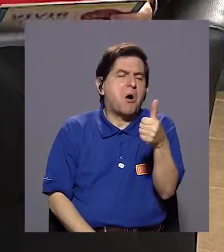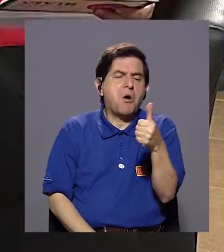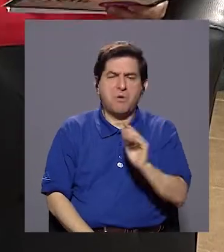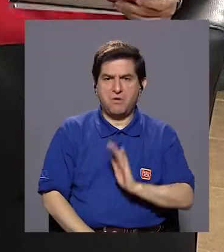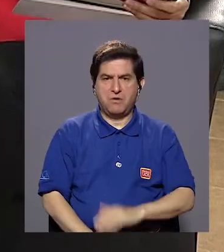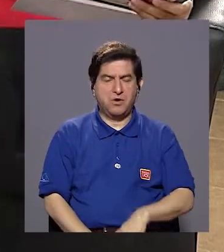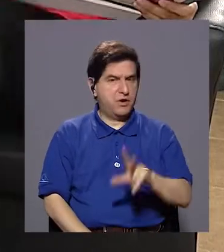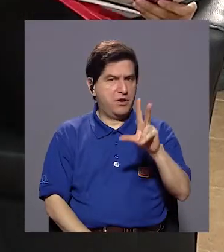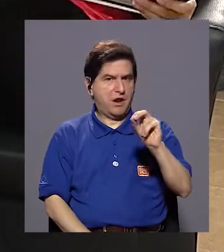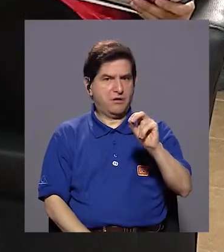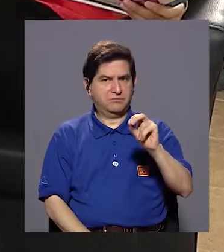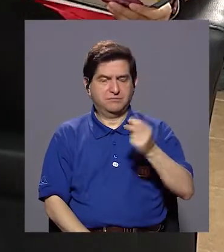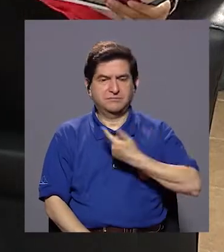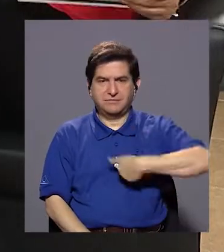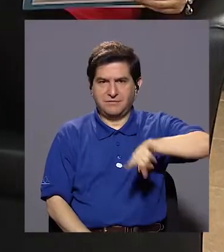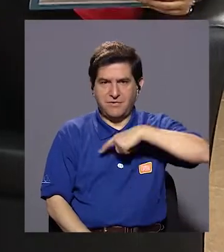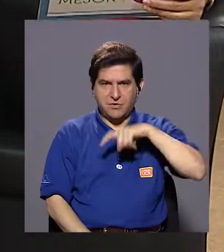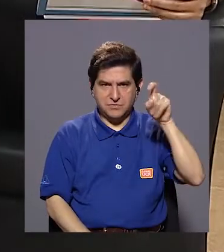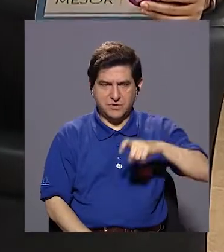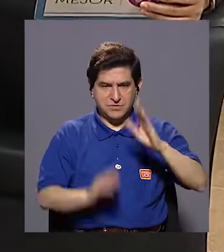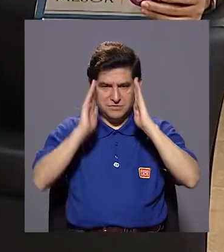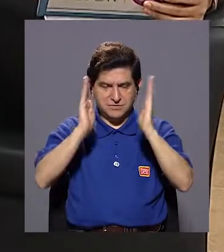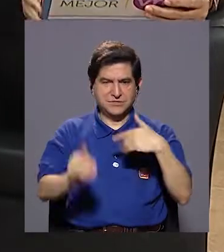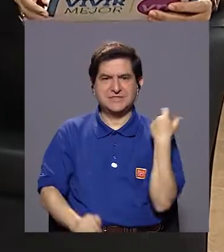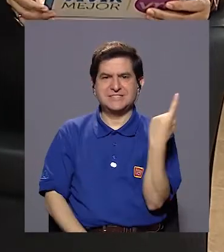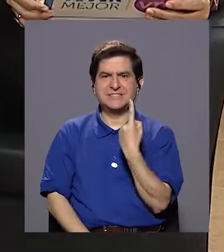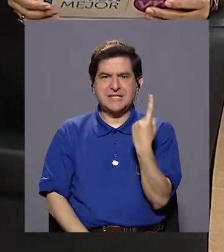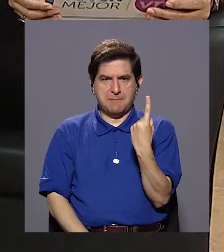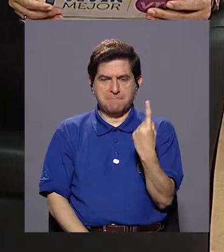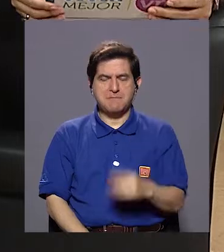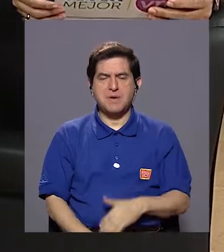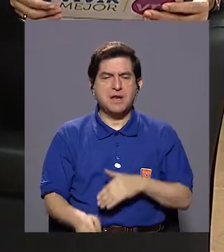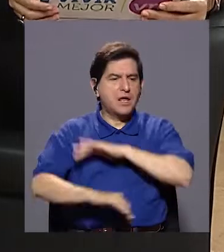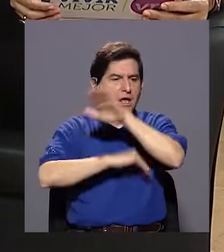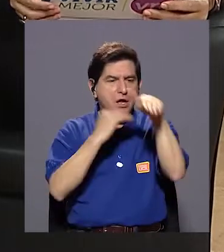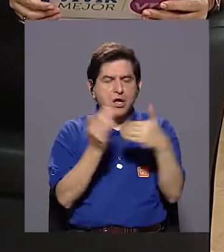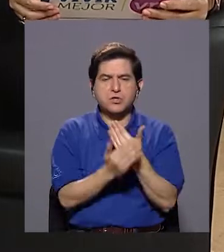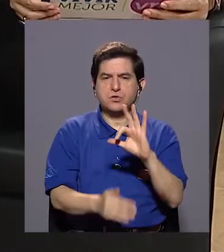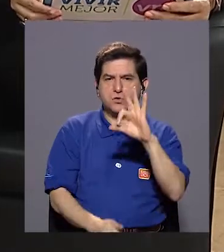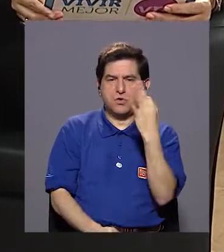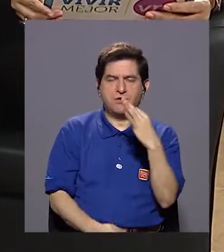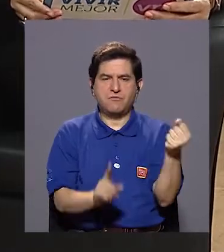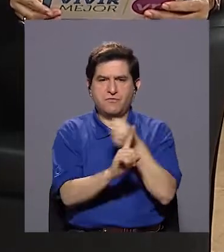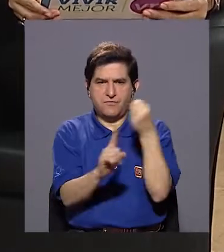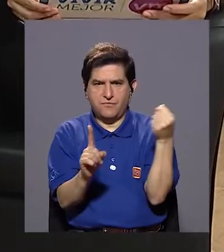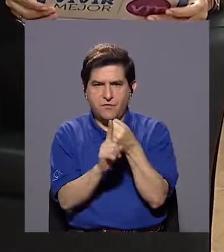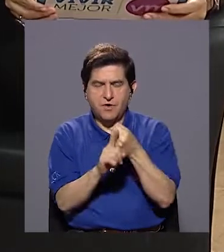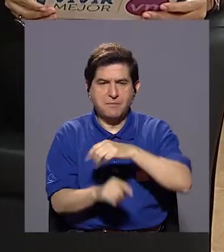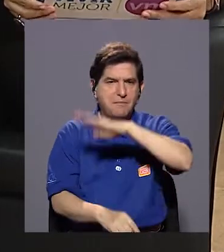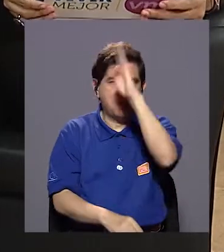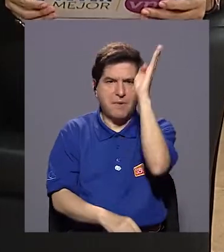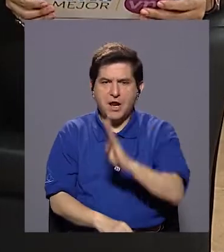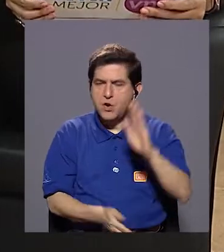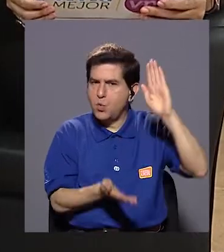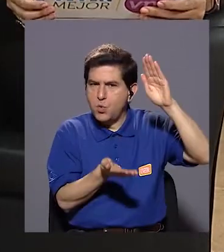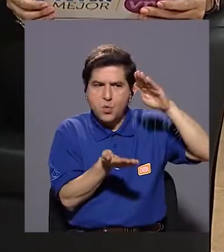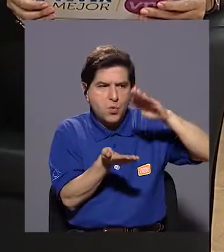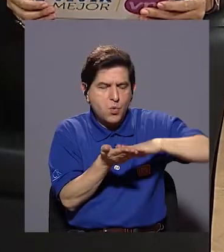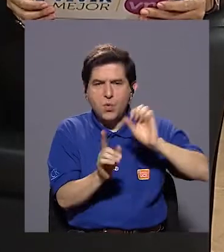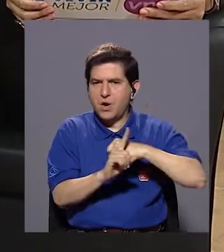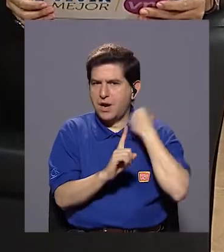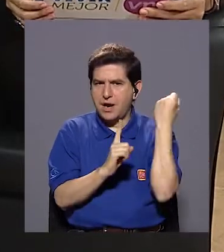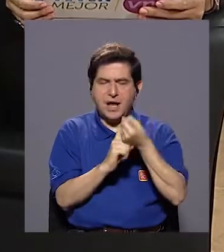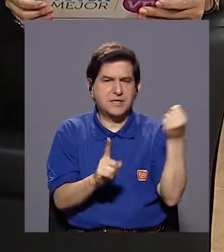muy poquito, ¿no? O sea, es que nosotros tenemos que atender siempre cualquier manifestación de violencia. Nunca podemos minimizar